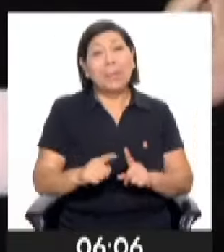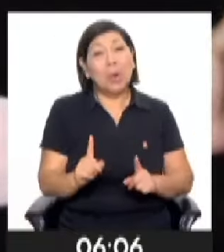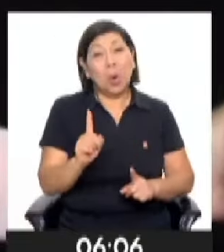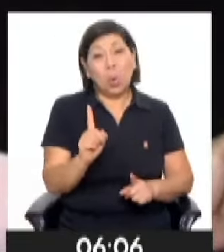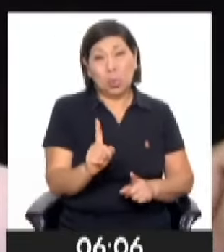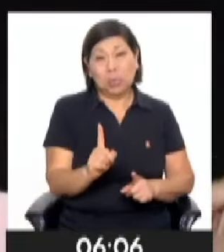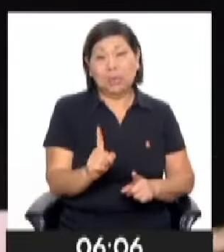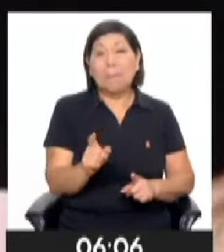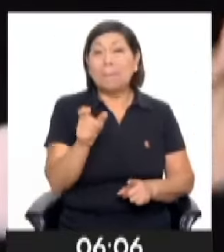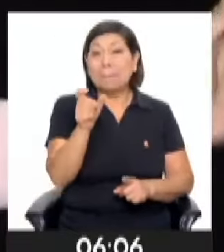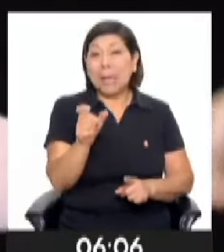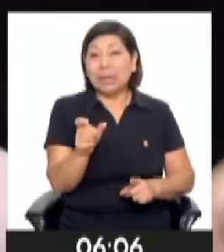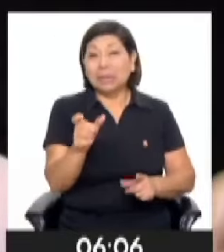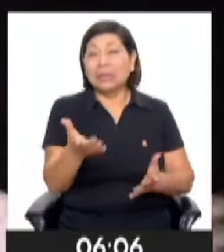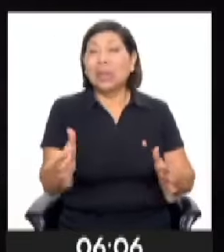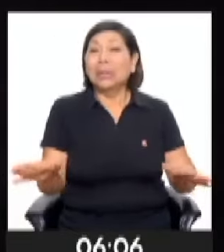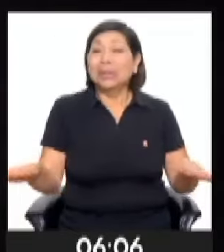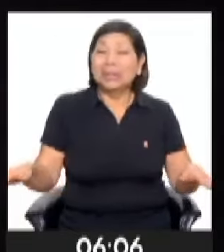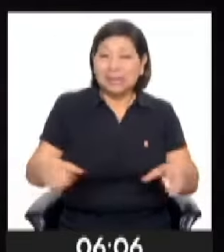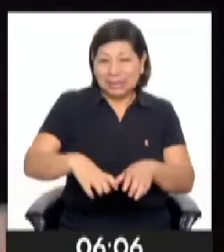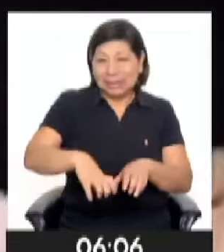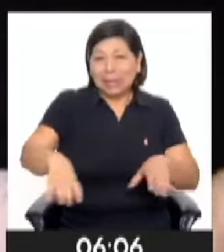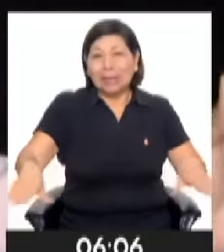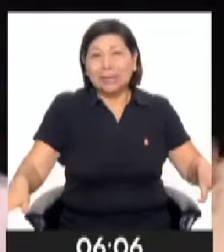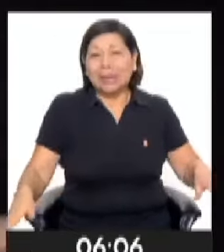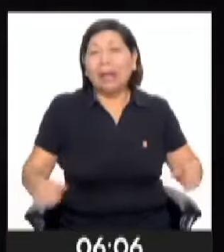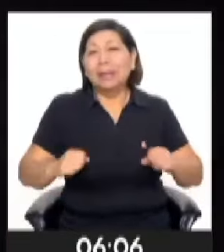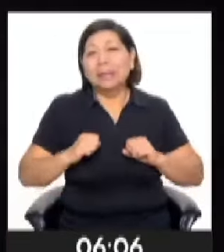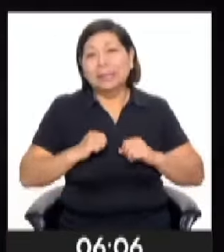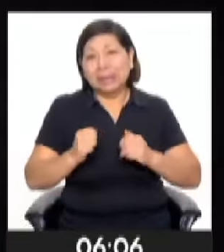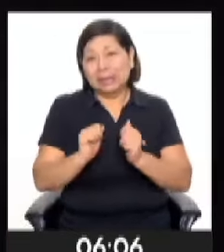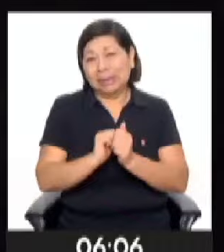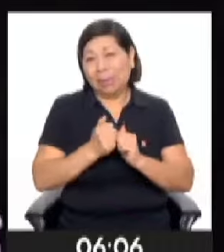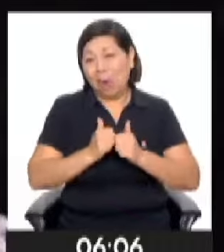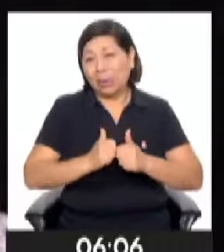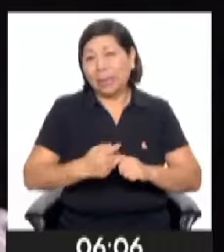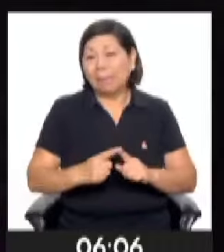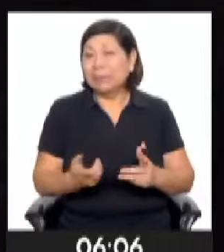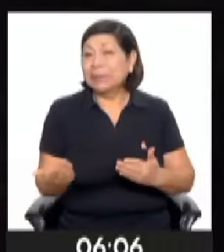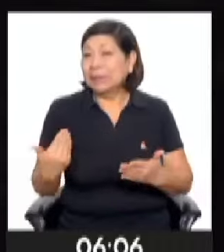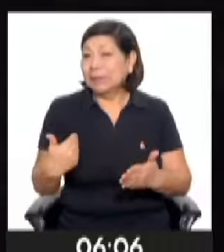lamentablemente hay bañistas, hay algunos tablistas que están haciendo deporte muy cerca,